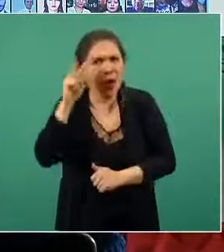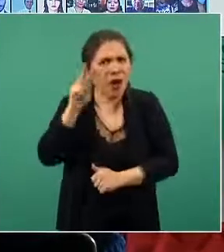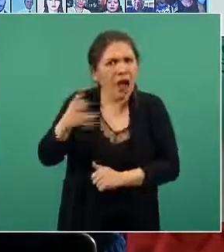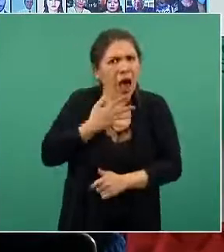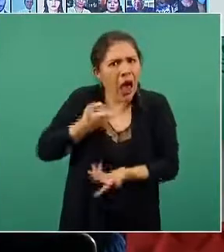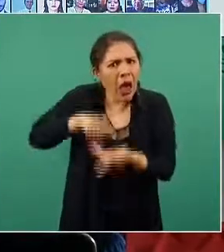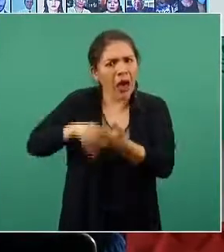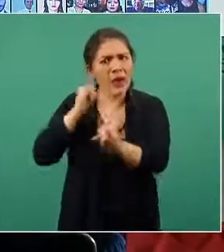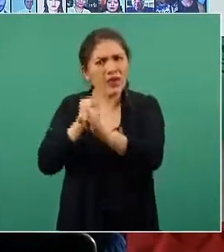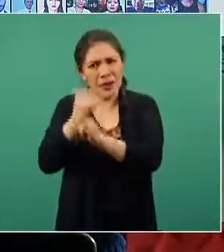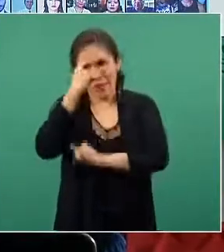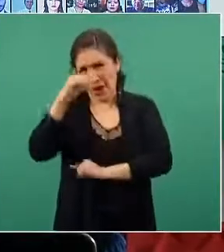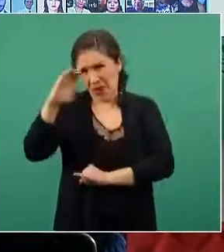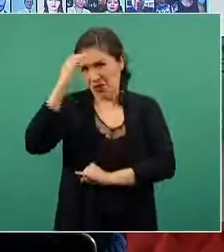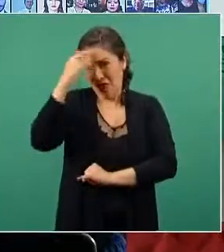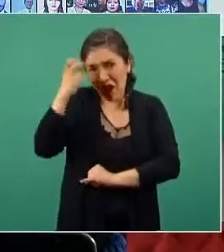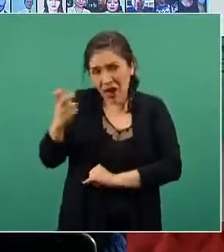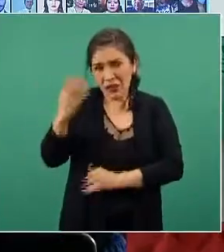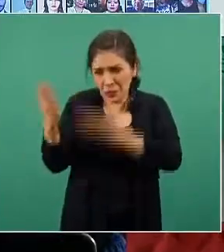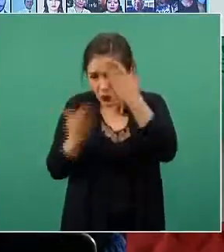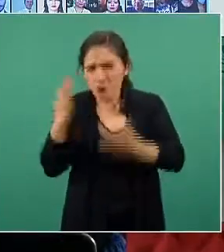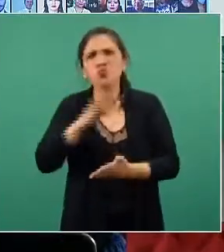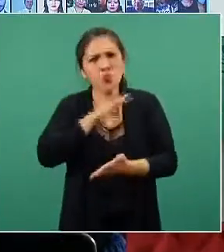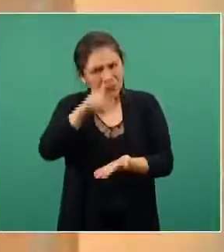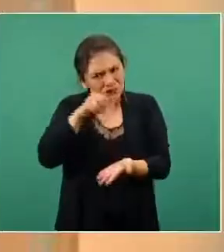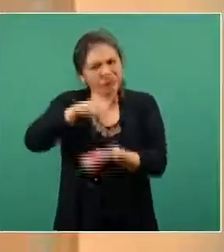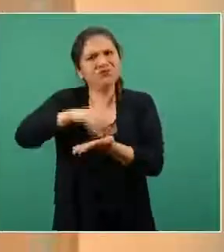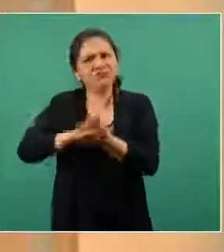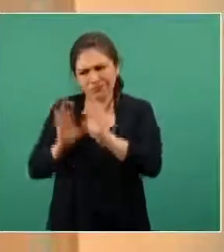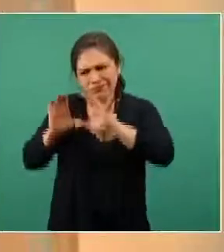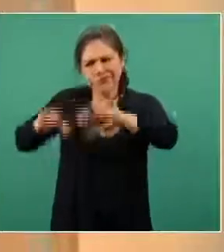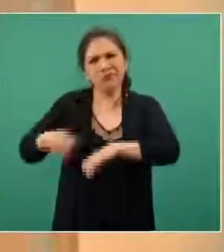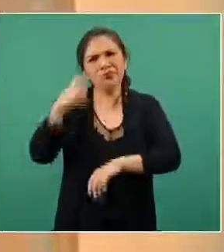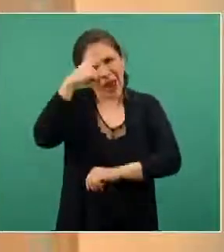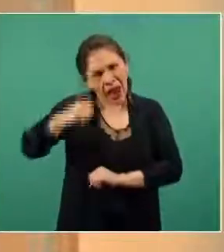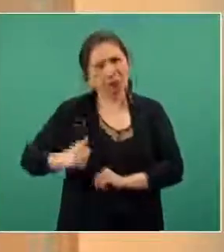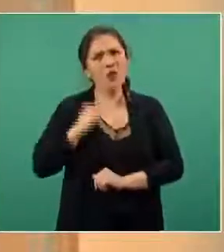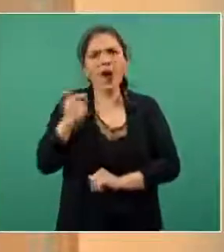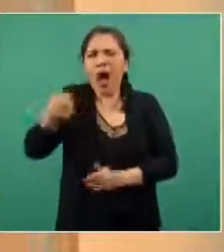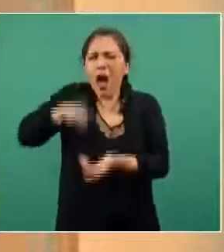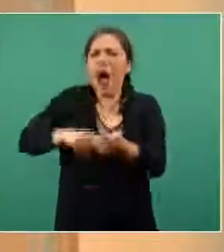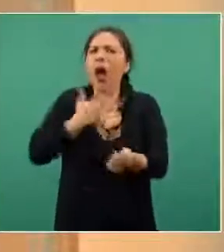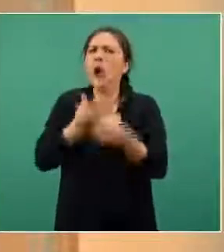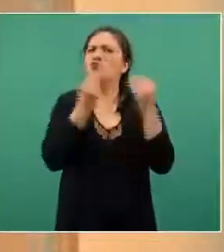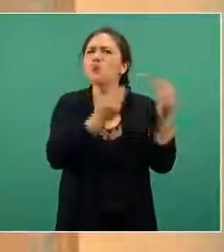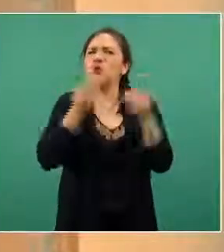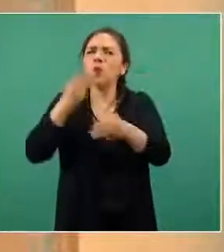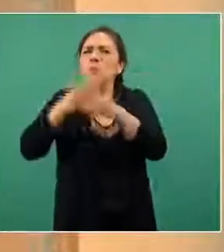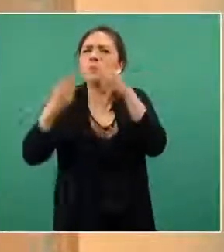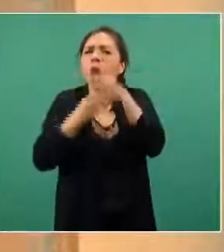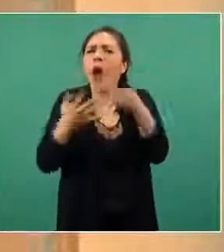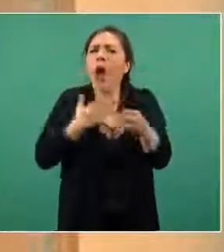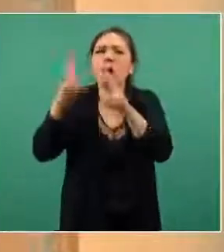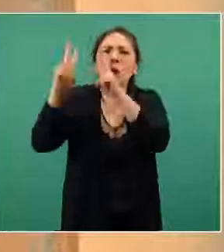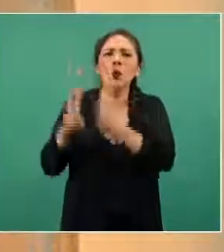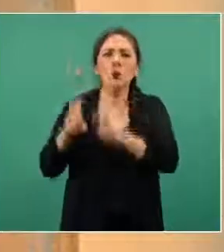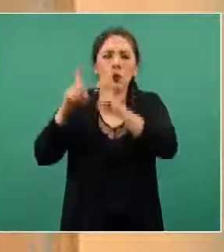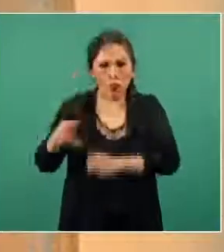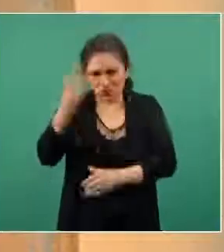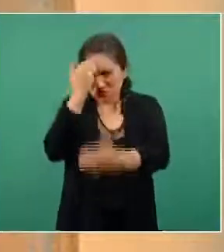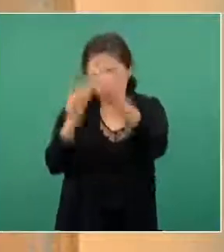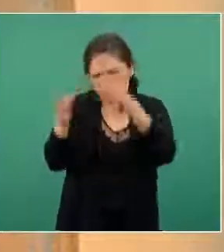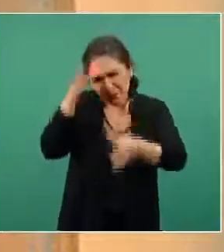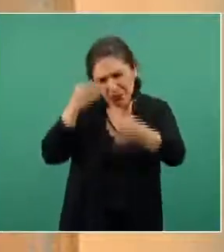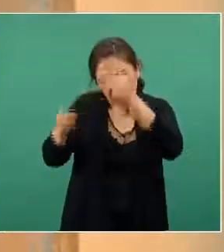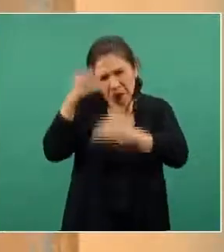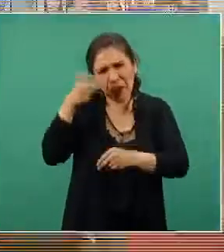esta plataforma de Coviduty, a que lo haga, se registre y aproveche todo el material que ya tenemos condensado, se actualice y